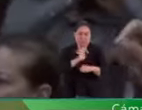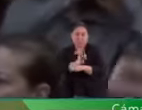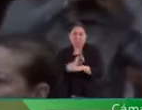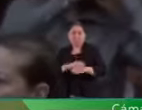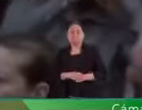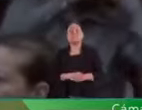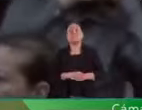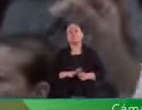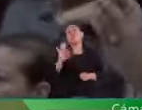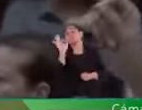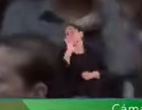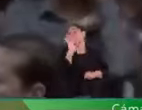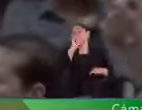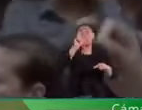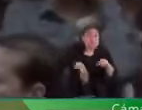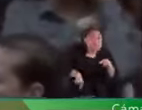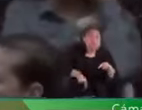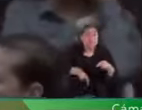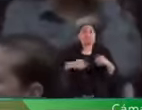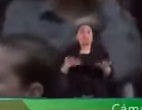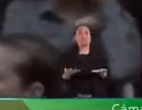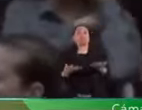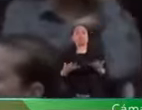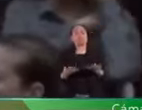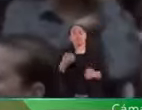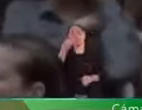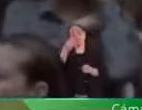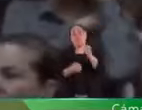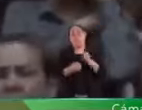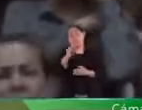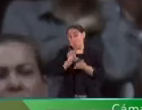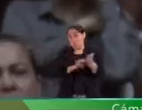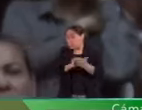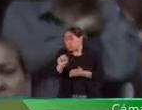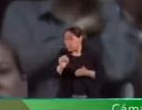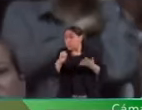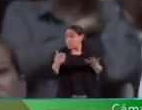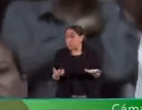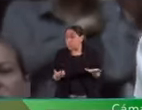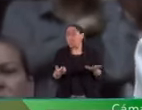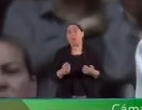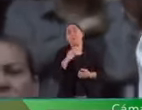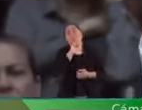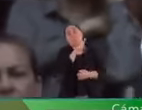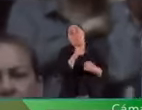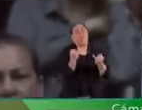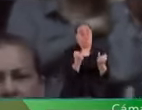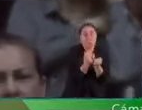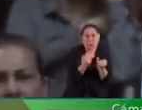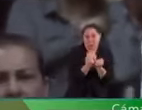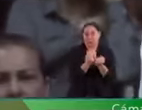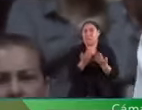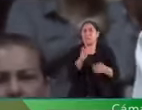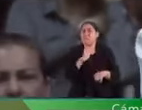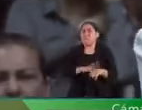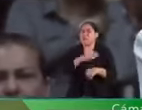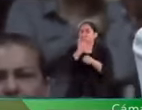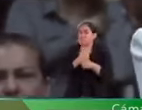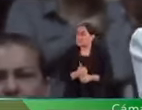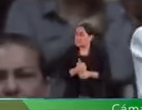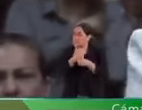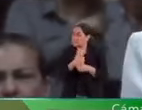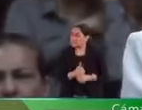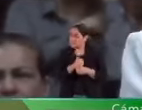se quita la justicia constitucional, por supuesto que los que mayores víctimas son